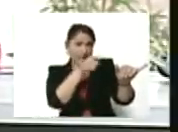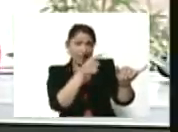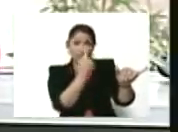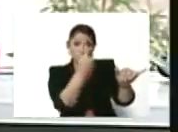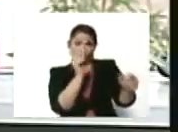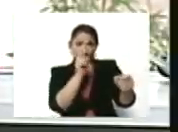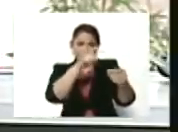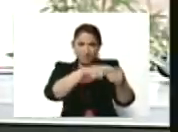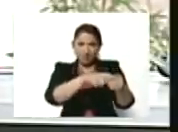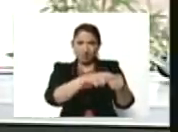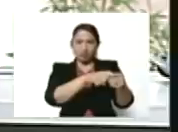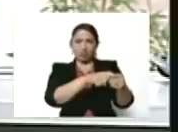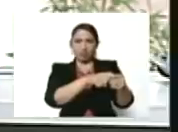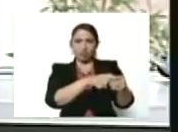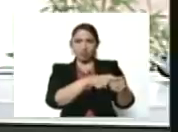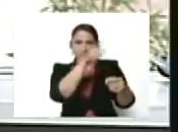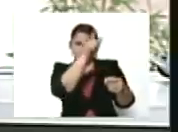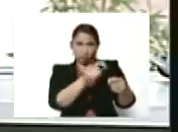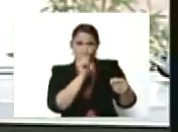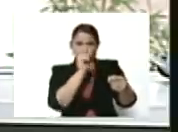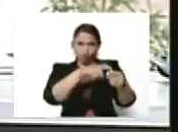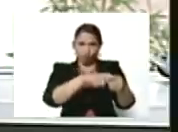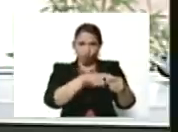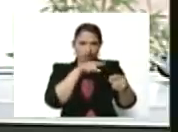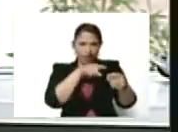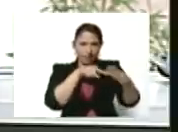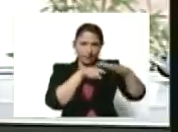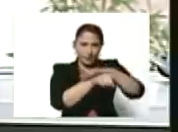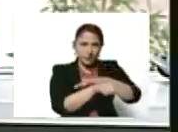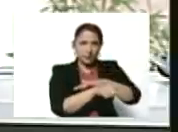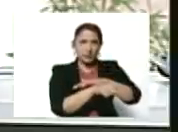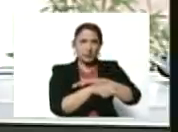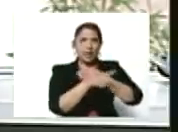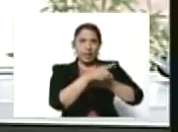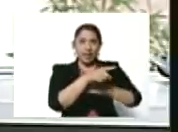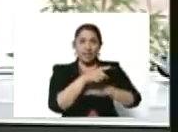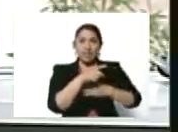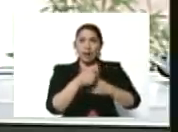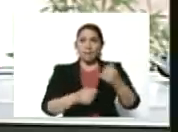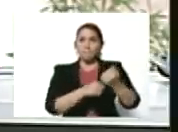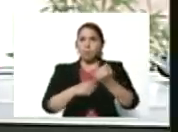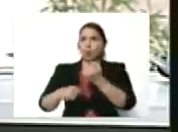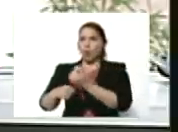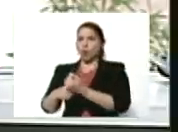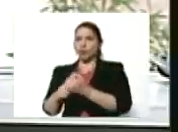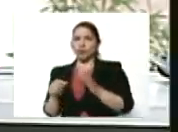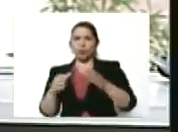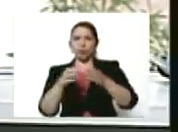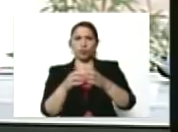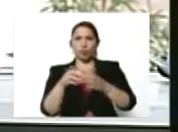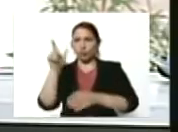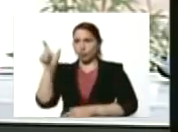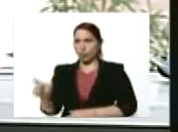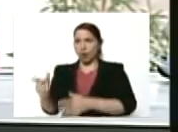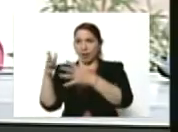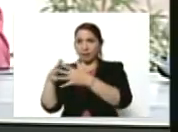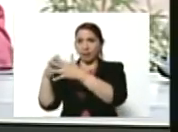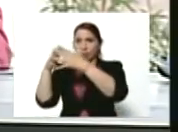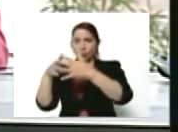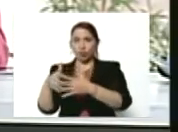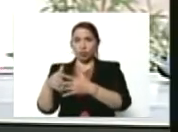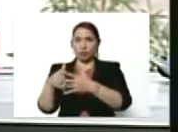desde adentro organizando, sirvió de traductora en las reuniones entre los enviados de Donald